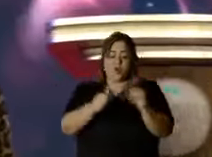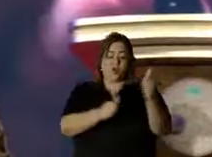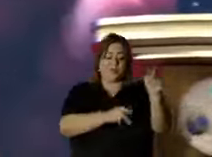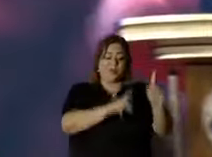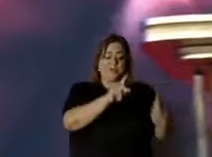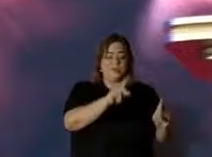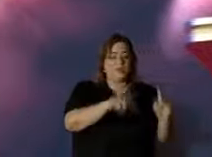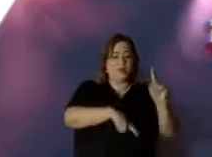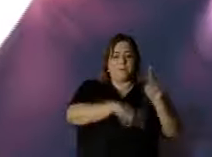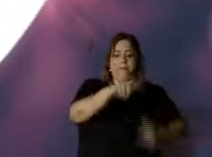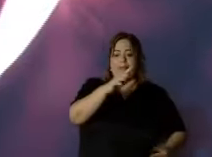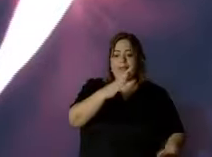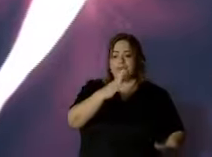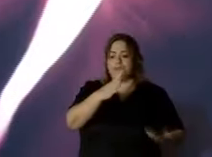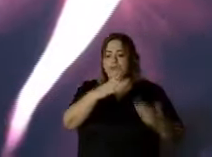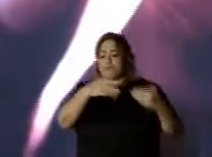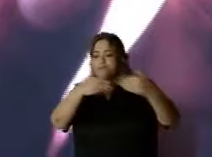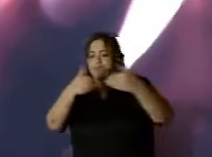Son cosas serias.